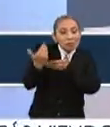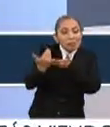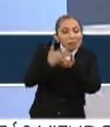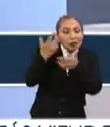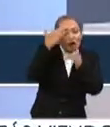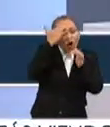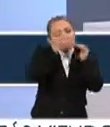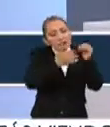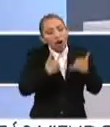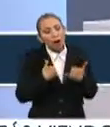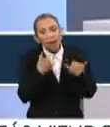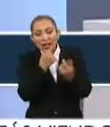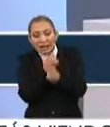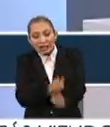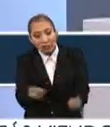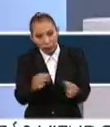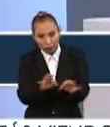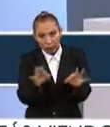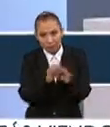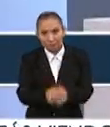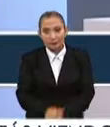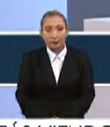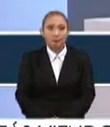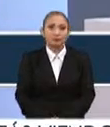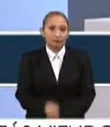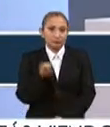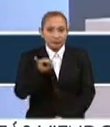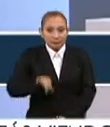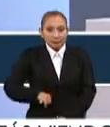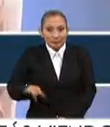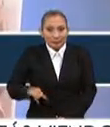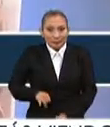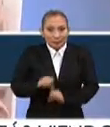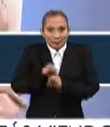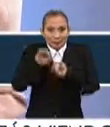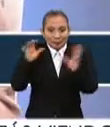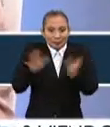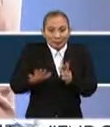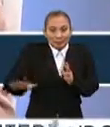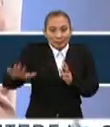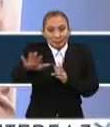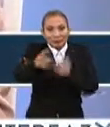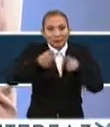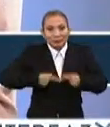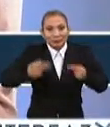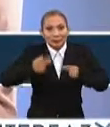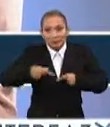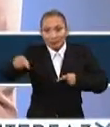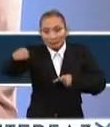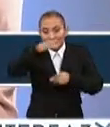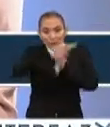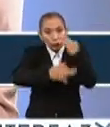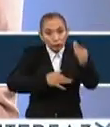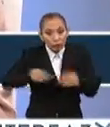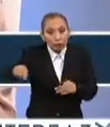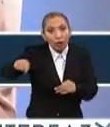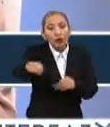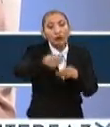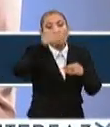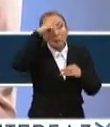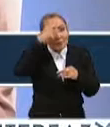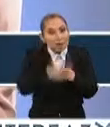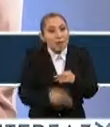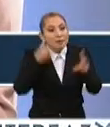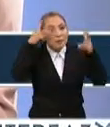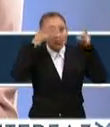ustedes con los jóvenes, con los niños, es muy importante. Sí, nos interesa pues realmente que la gente, que la ciudadanía mexicana, que la gente que